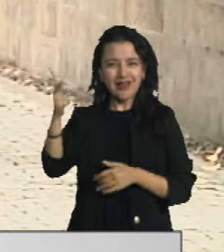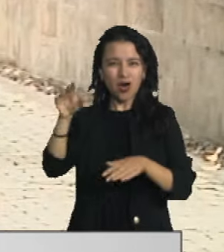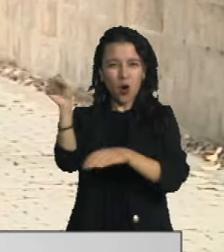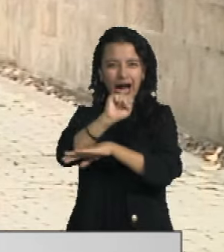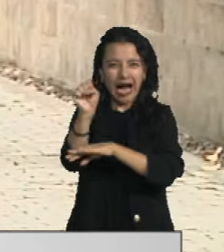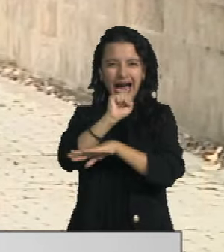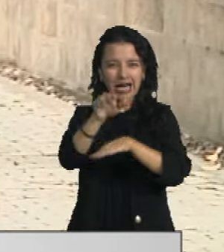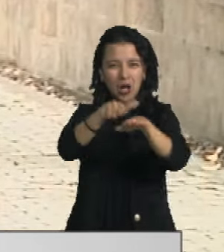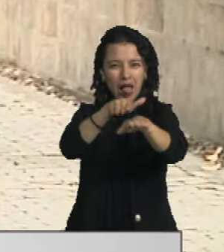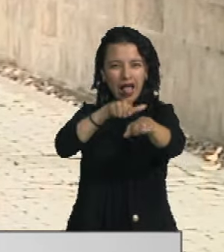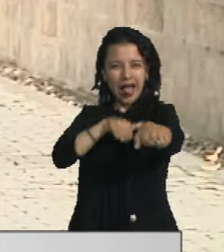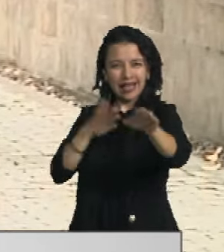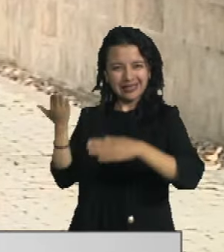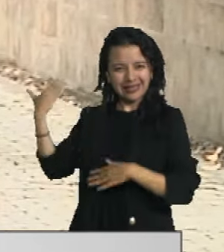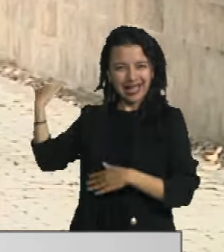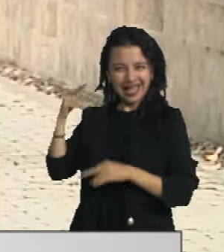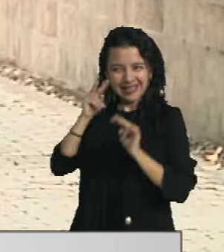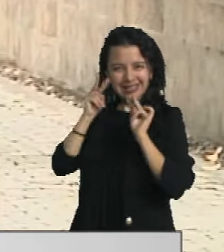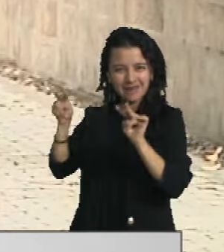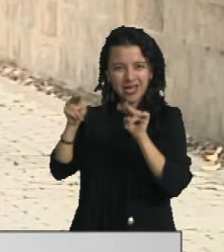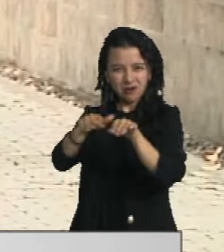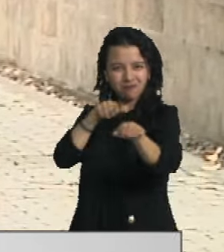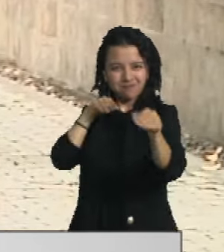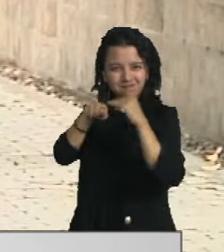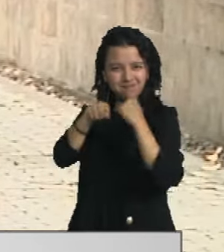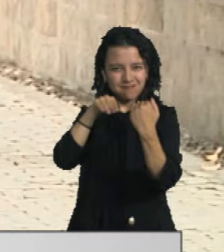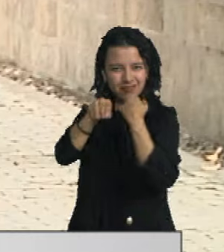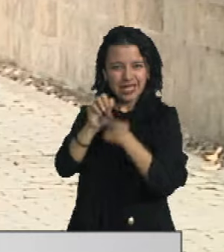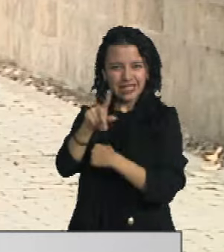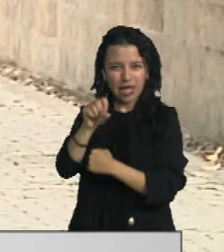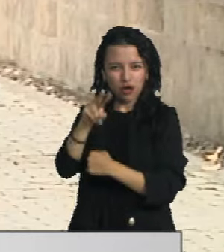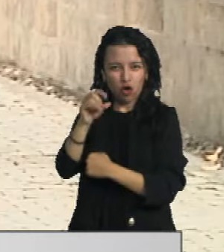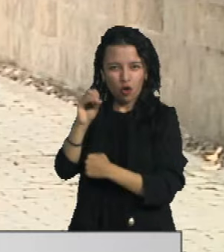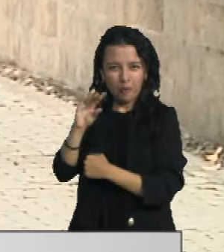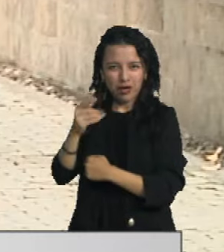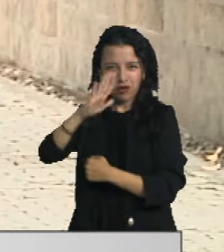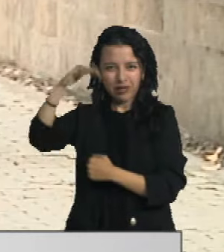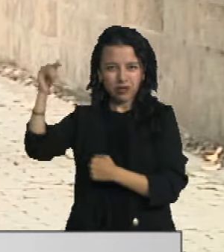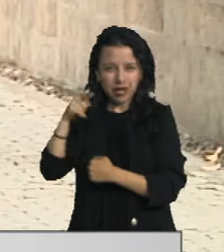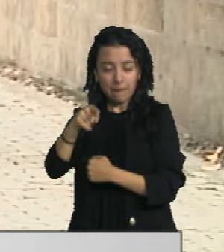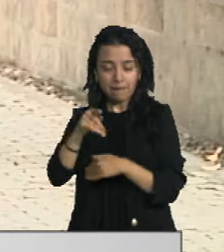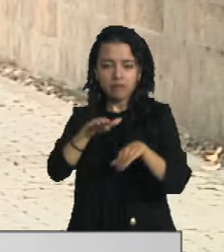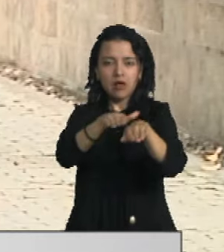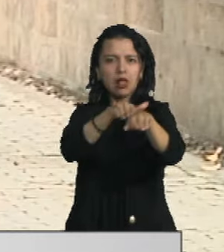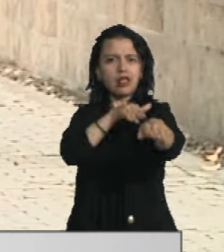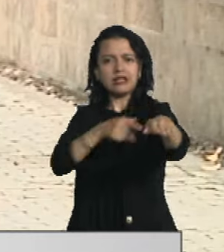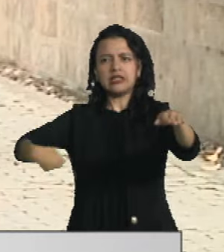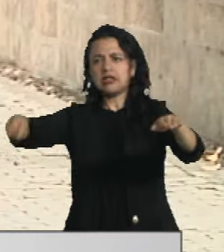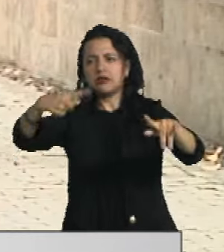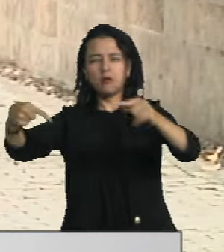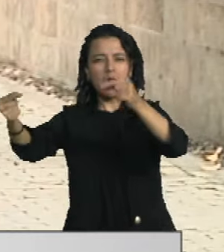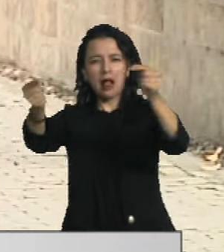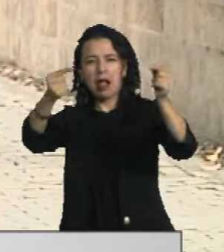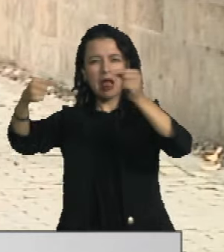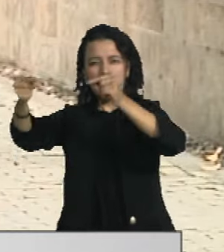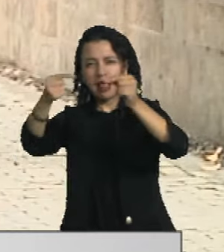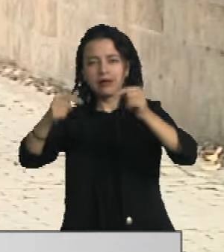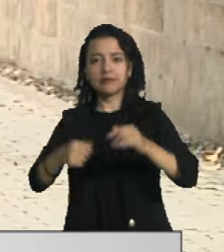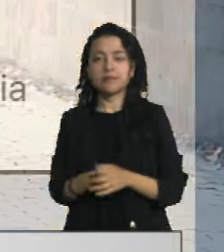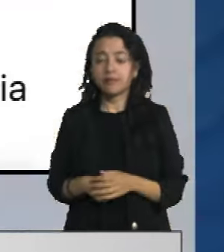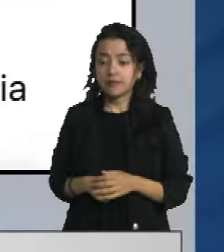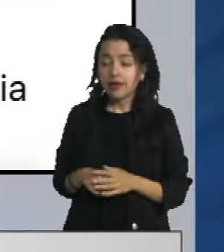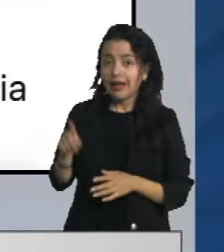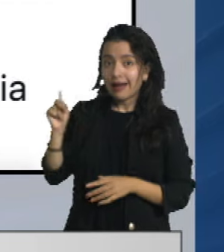disidencias de las FARC, que fue sorprendida en el municipio de Santo Domingo, en Antioquia. Hace pocos minutos, el gobernador Andrés